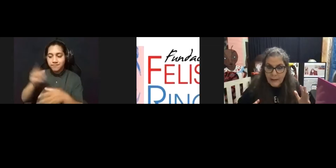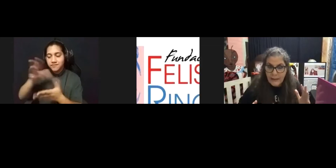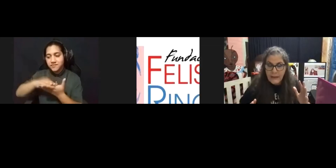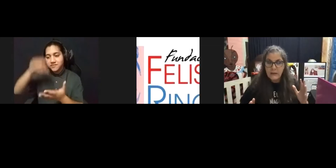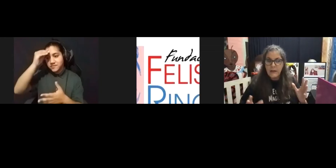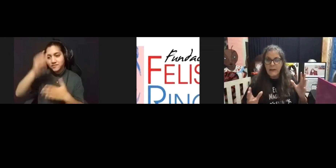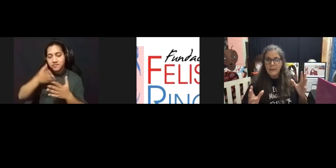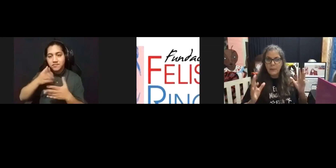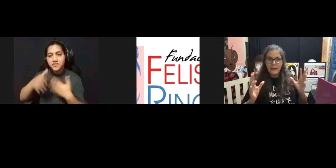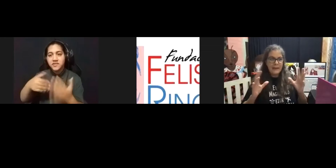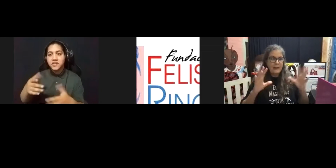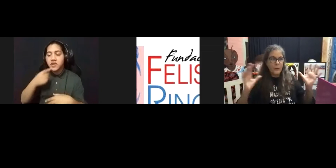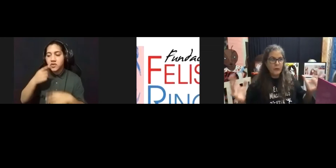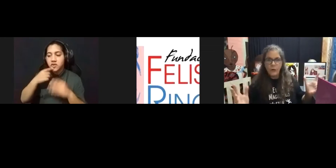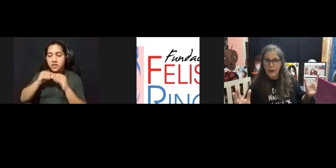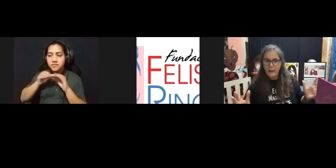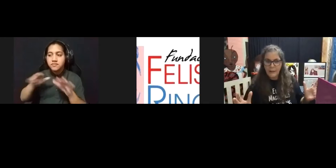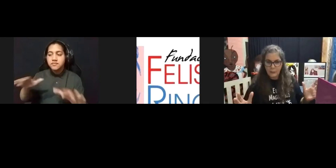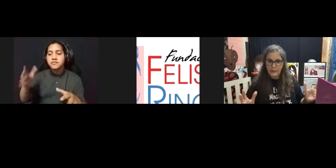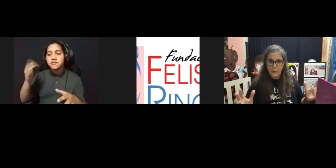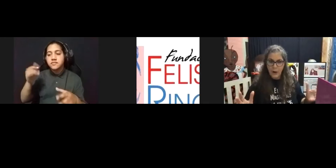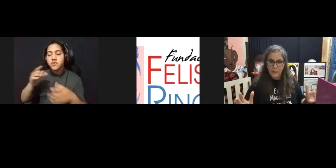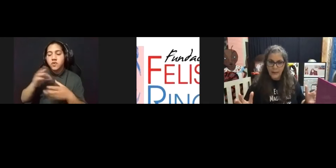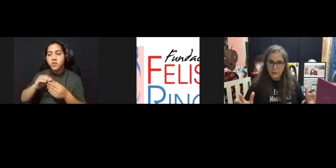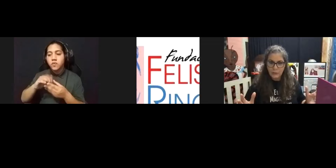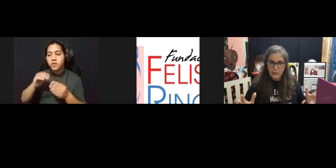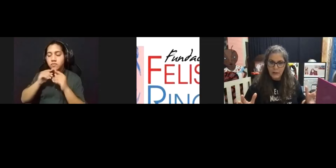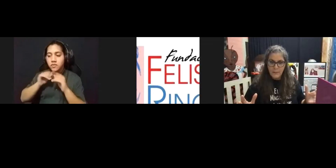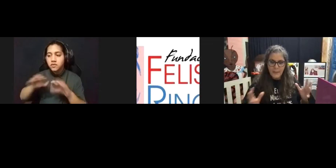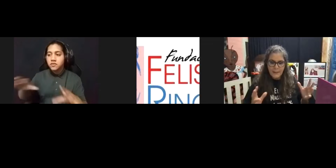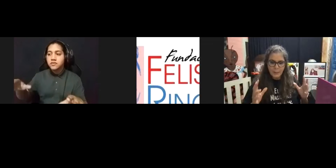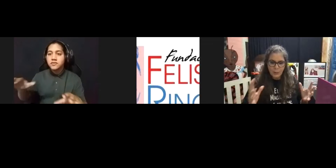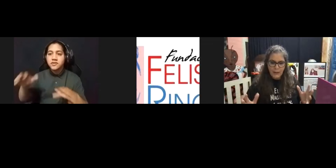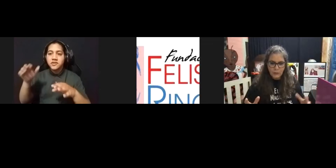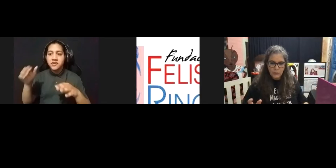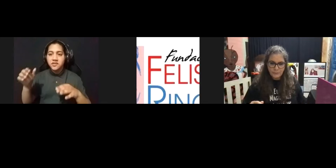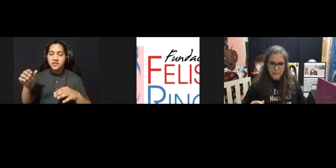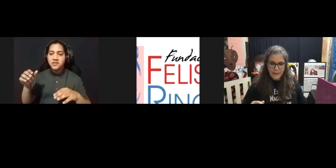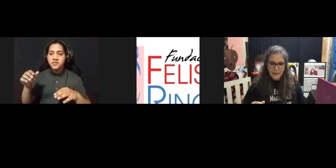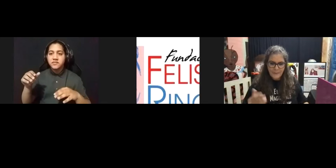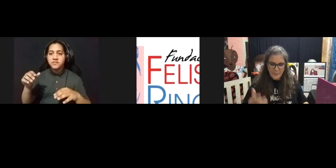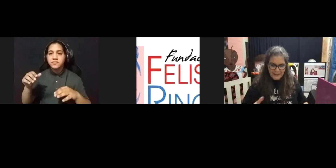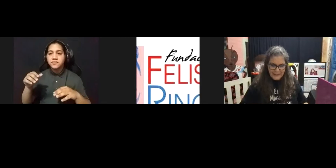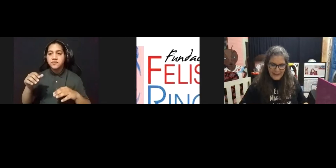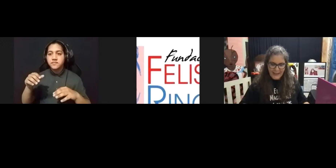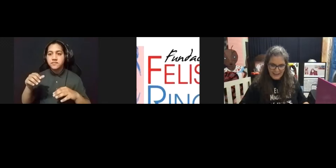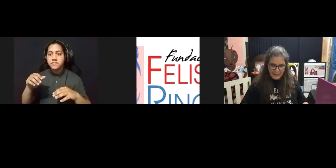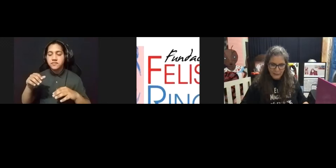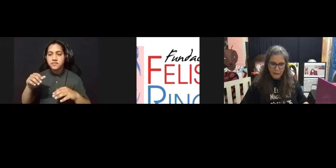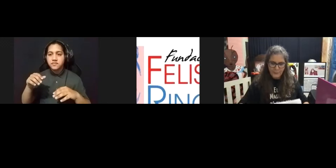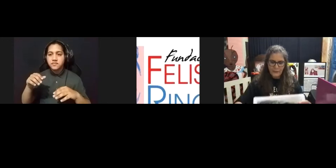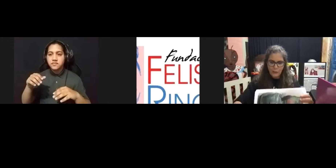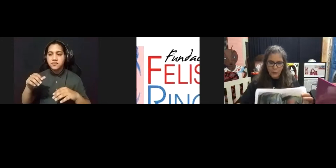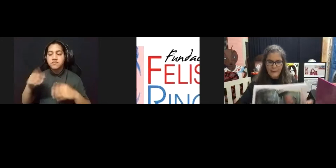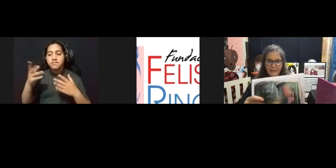la oralidad, porque eran cuentos orales de lo que estamos hablando. Por lo tanto, Martina hereda